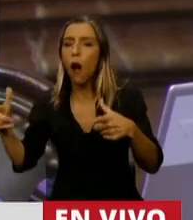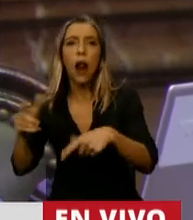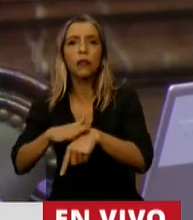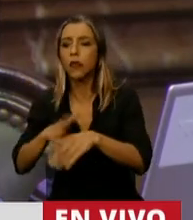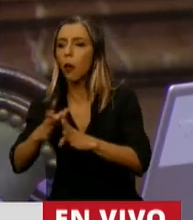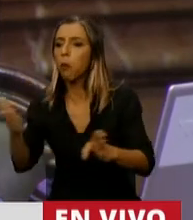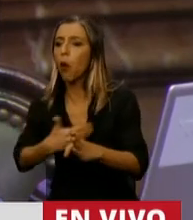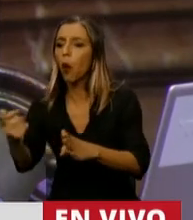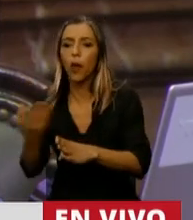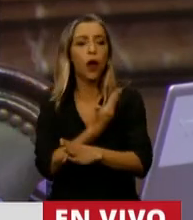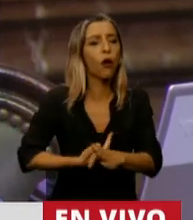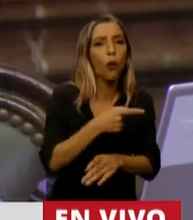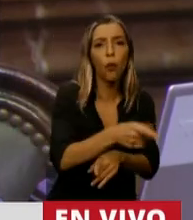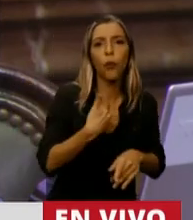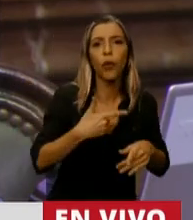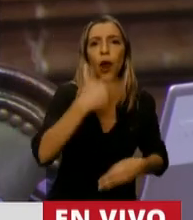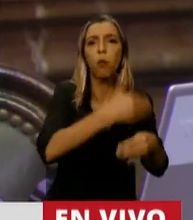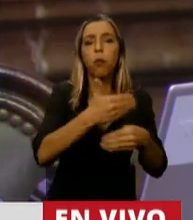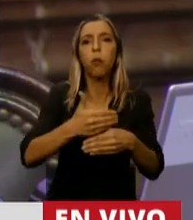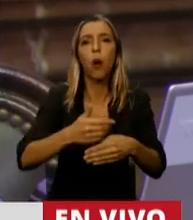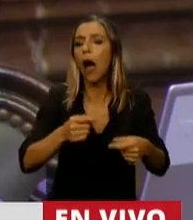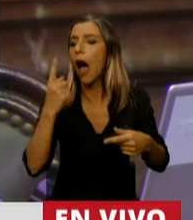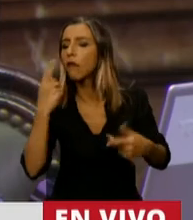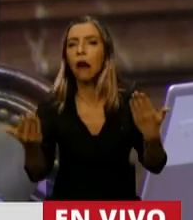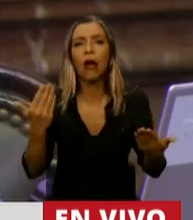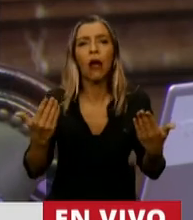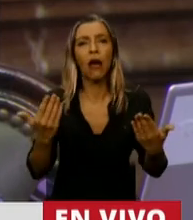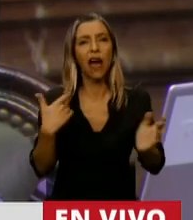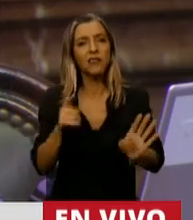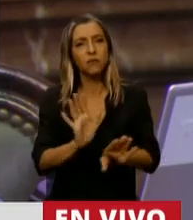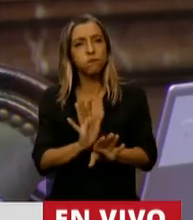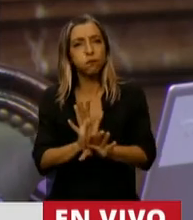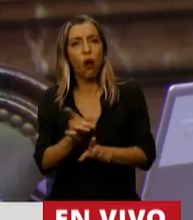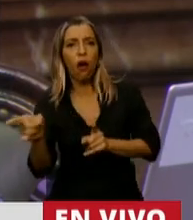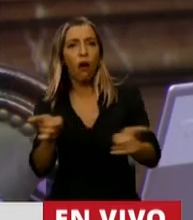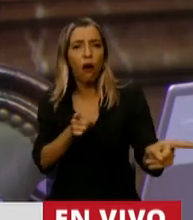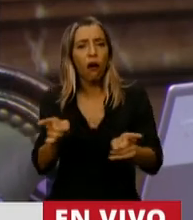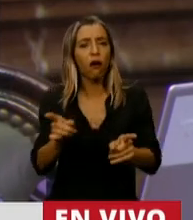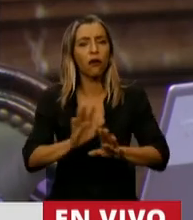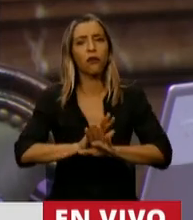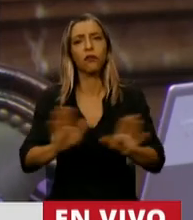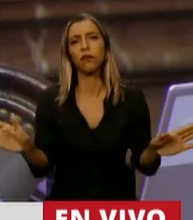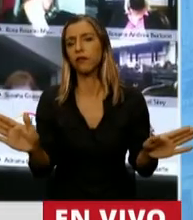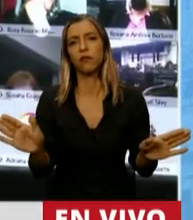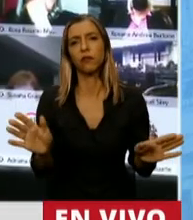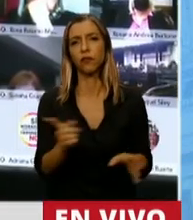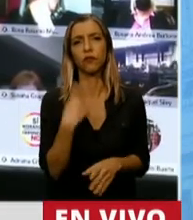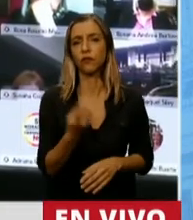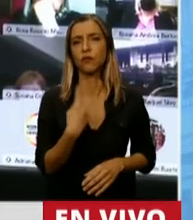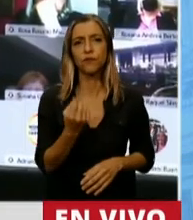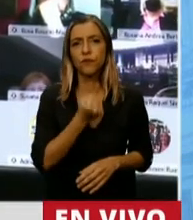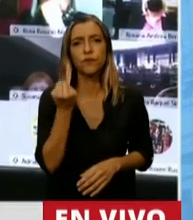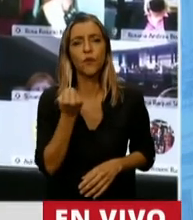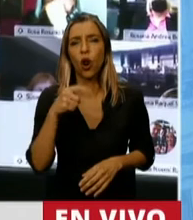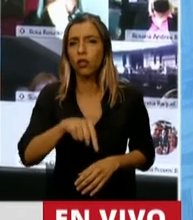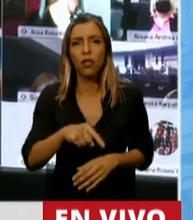números. ¿Cuándo vamos a parar la pelota y vamos a empezar a sacarnos la bandera partidaria y a empezar